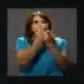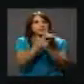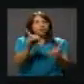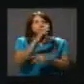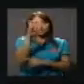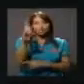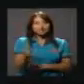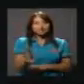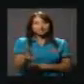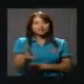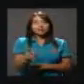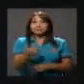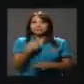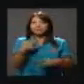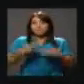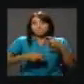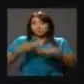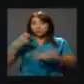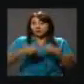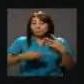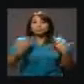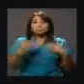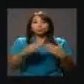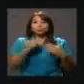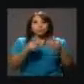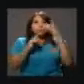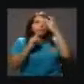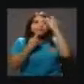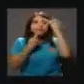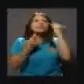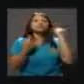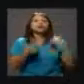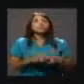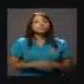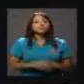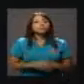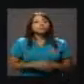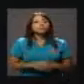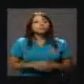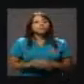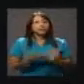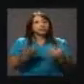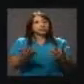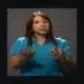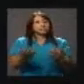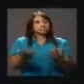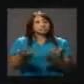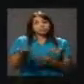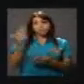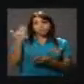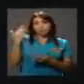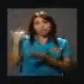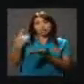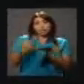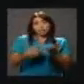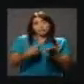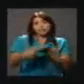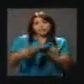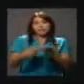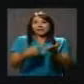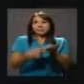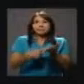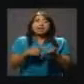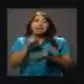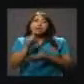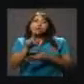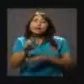vive problemas muy pero muy serios y algo que tuvimos en un debate en una oportunidad en una de las